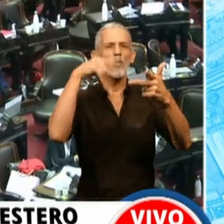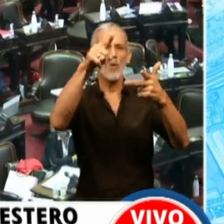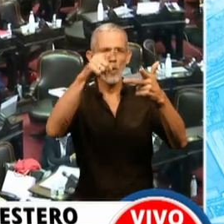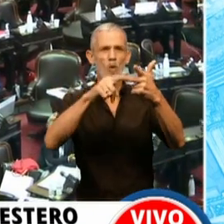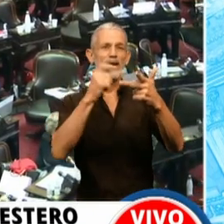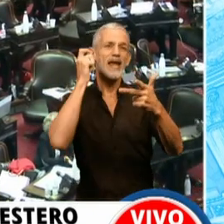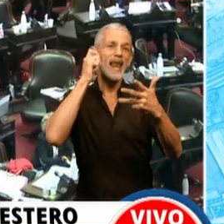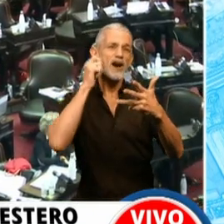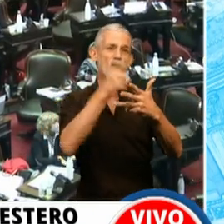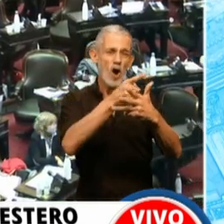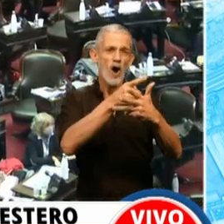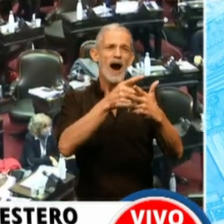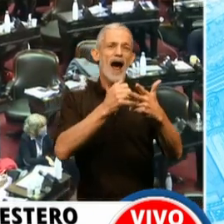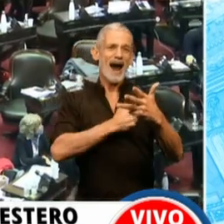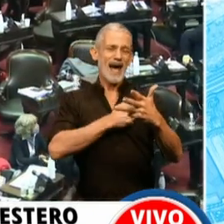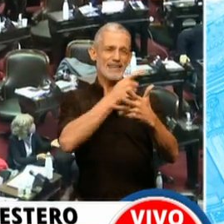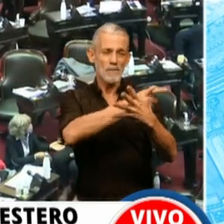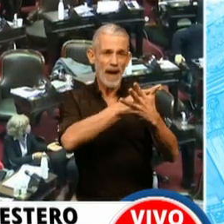la rioja catamarca